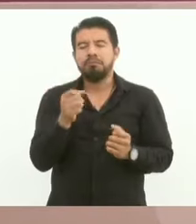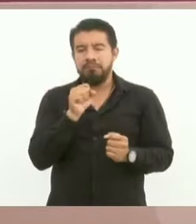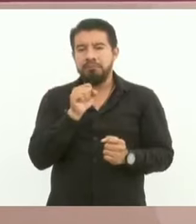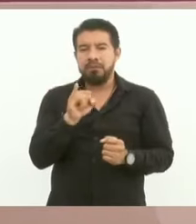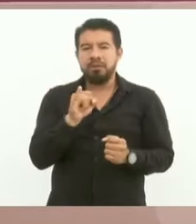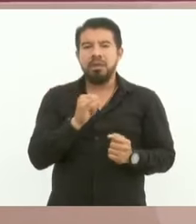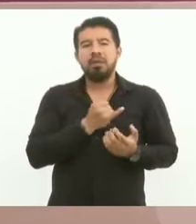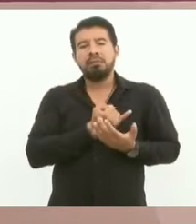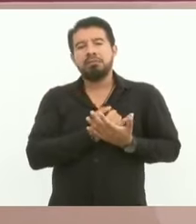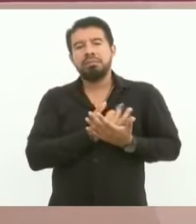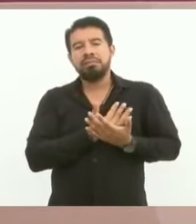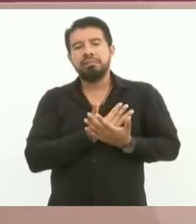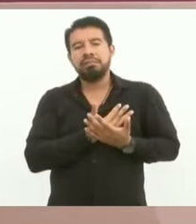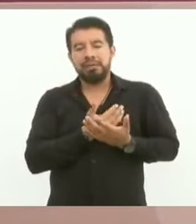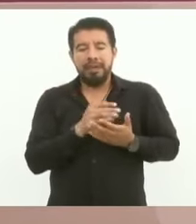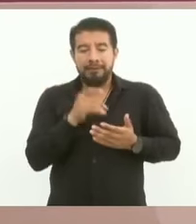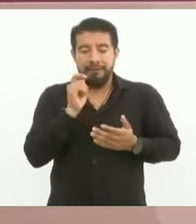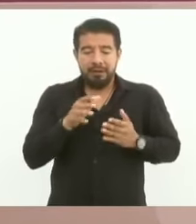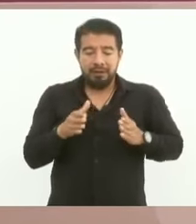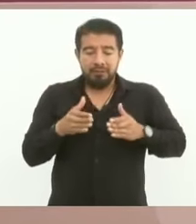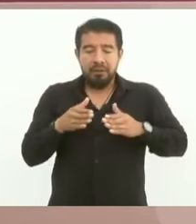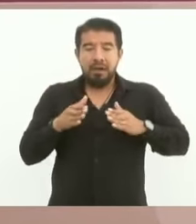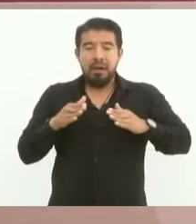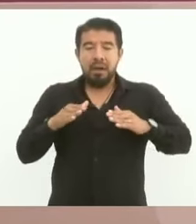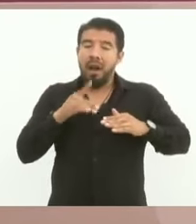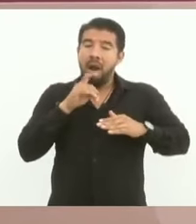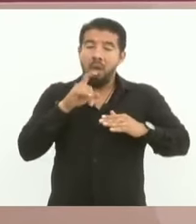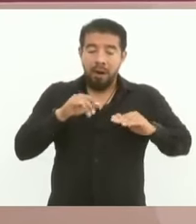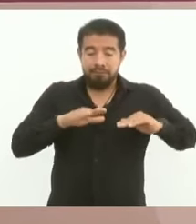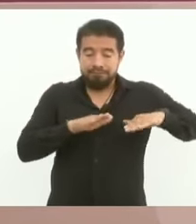esperar las pangas. Entonces,